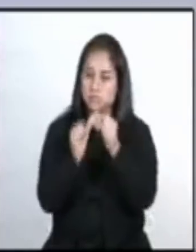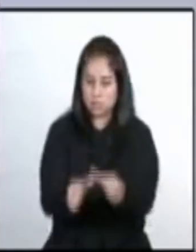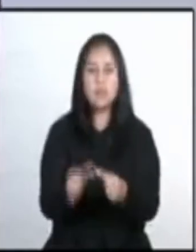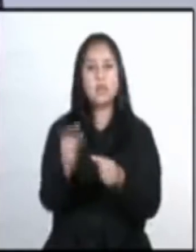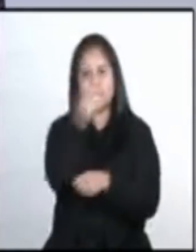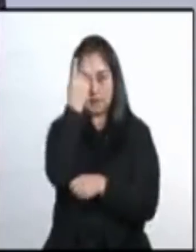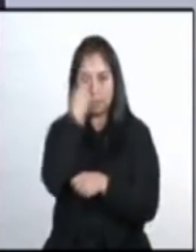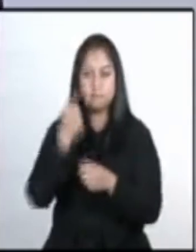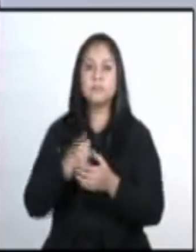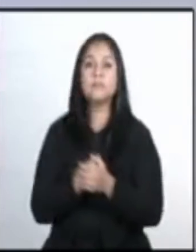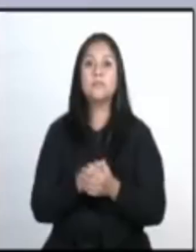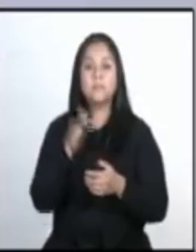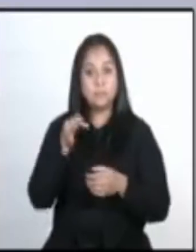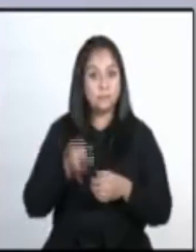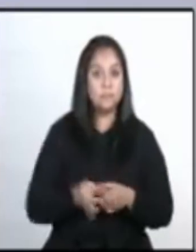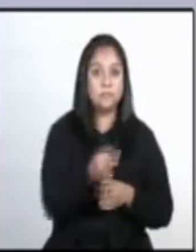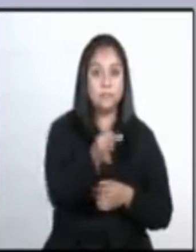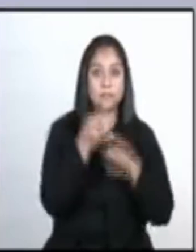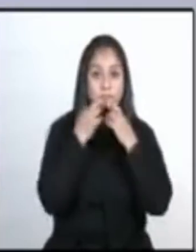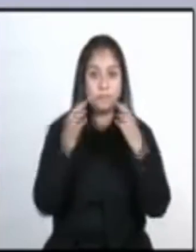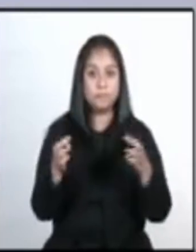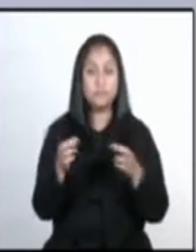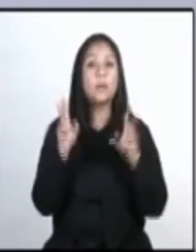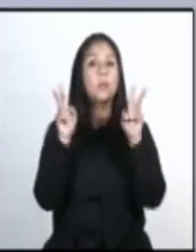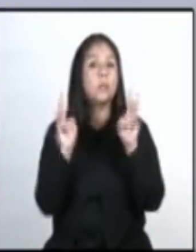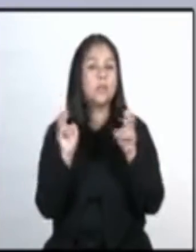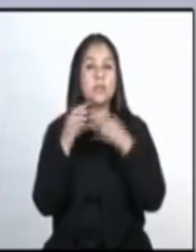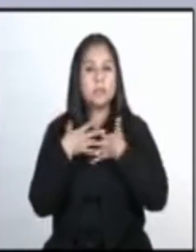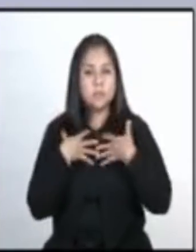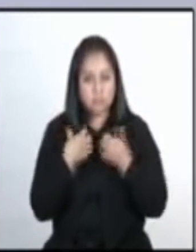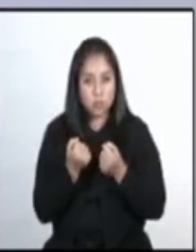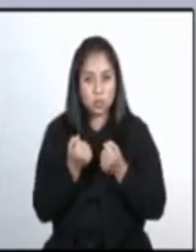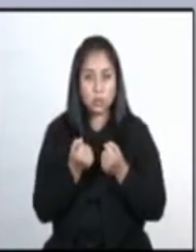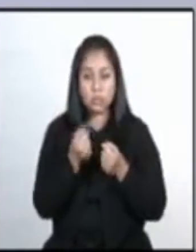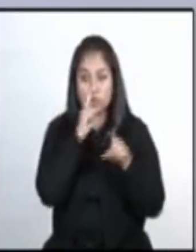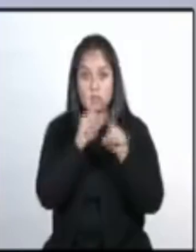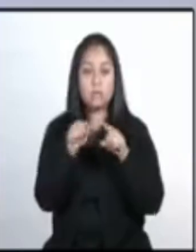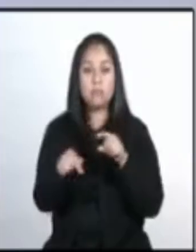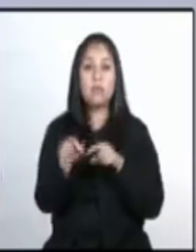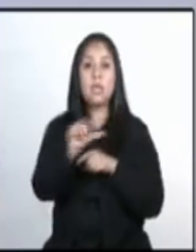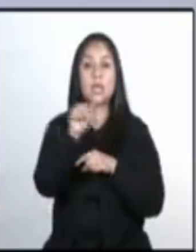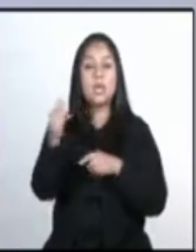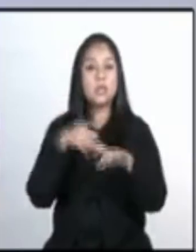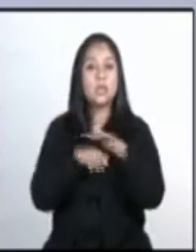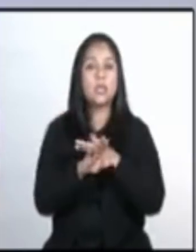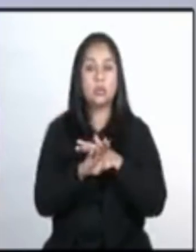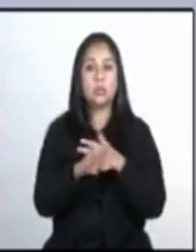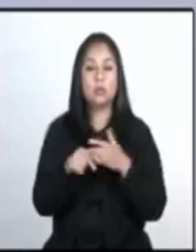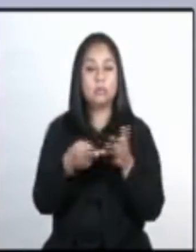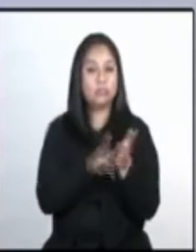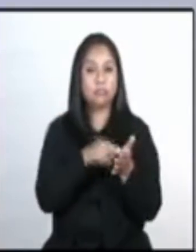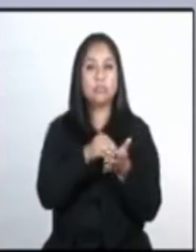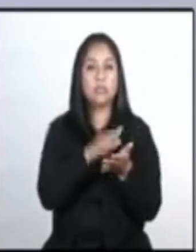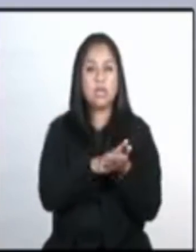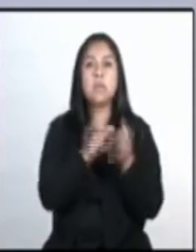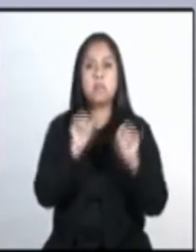funcionando. El transporte público por motivos de salud y el contratado por las empresas dentro de estas excepciones